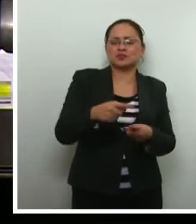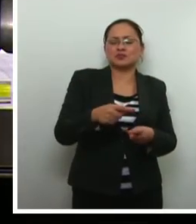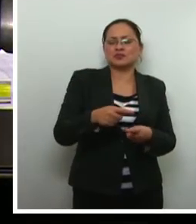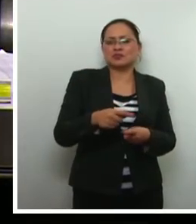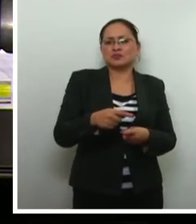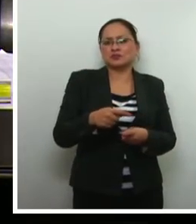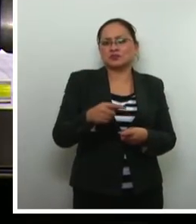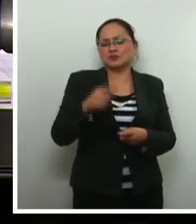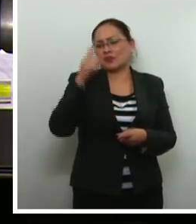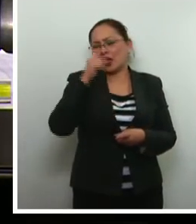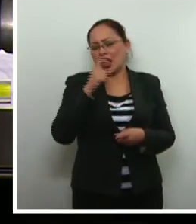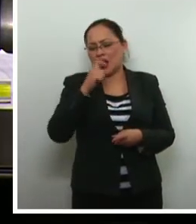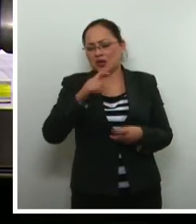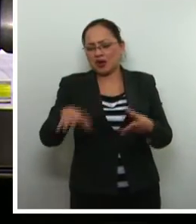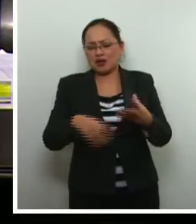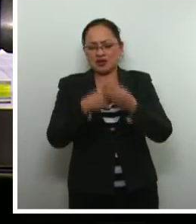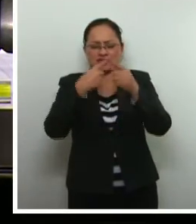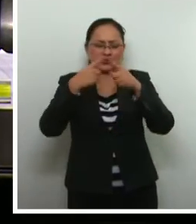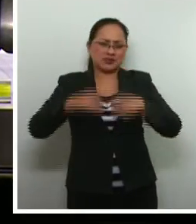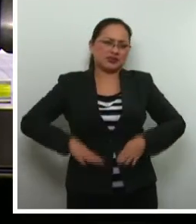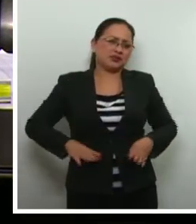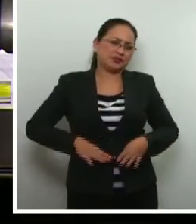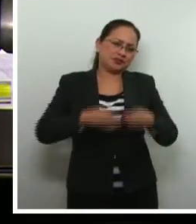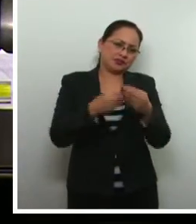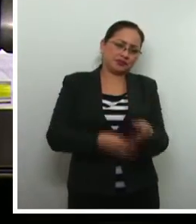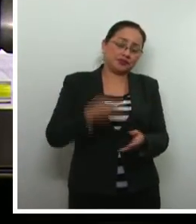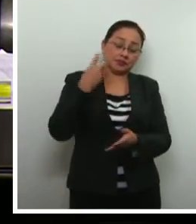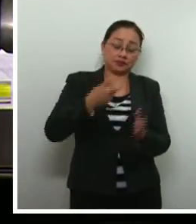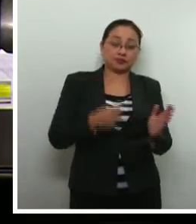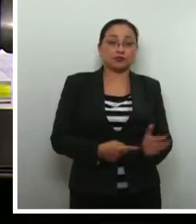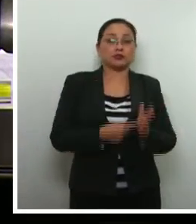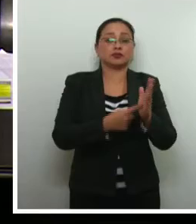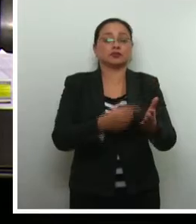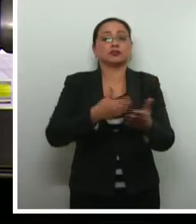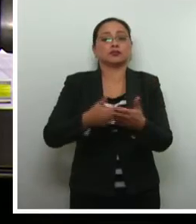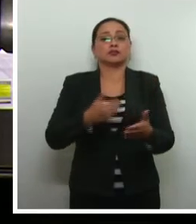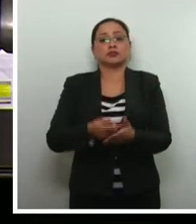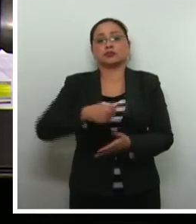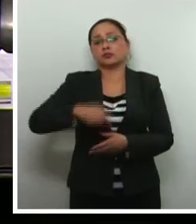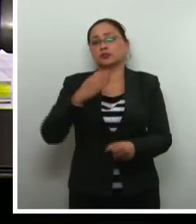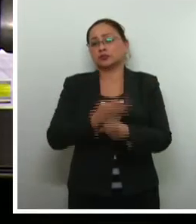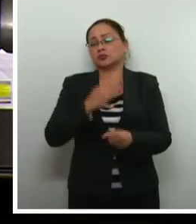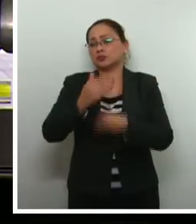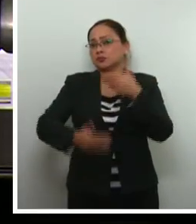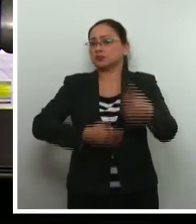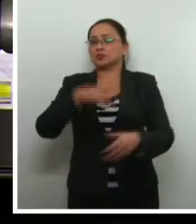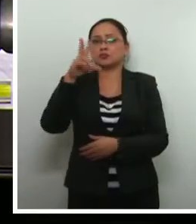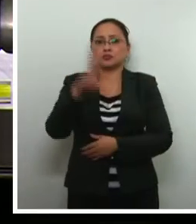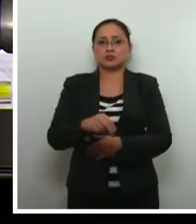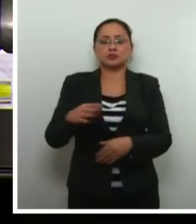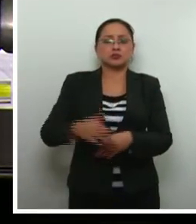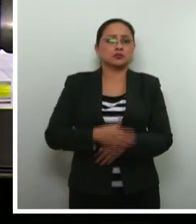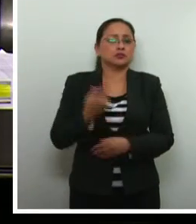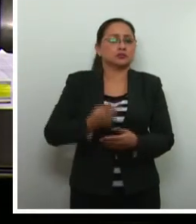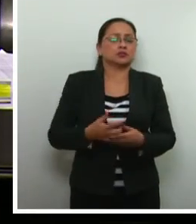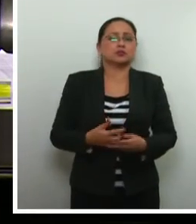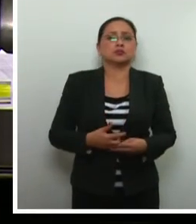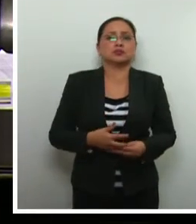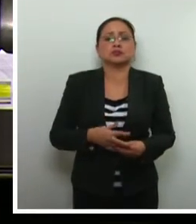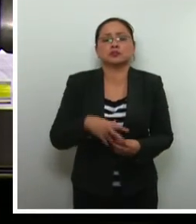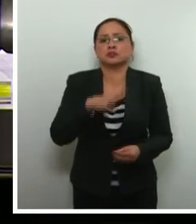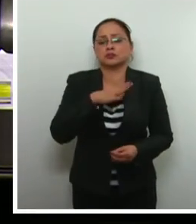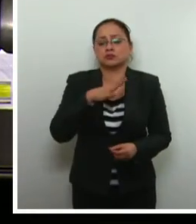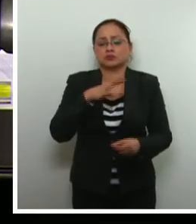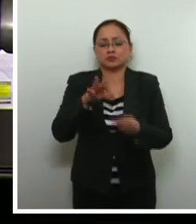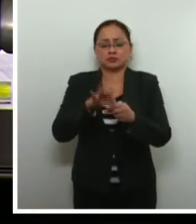público de agua y otras características. En estos momentos no es procedente porque hay